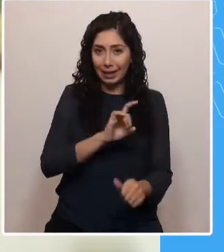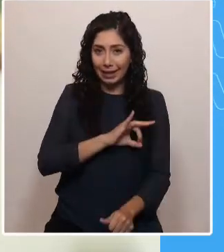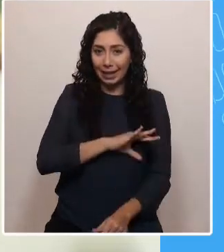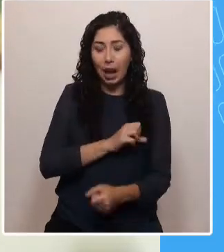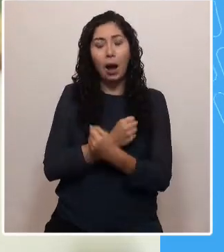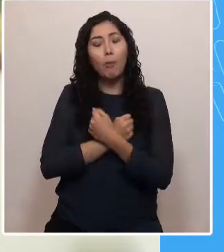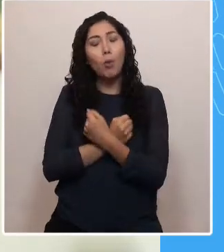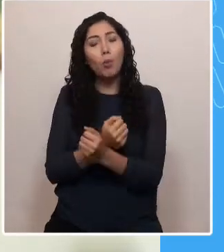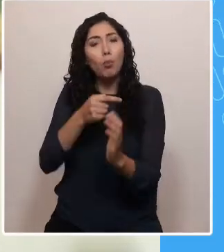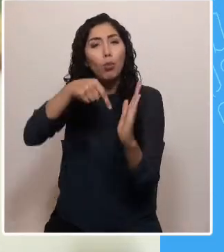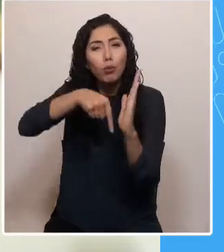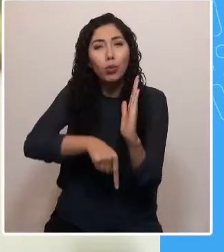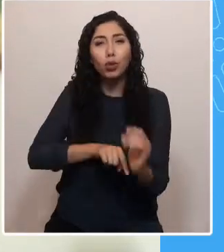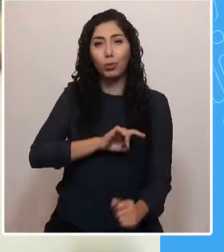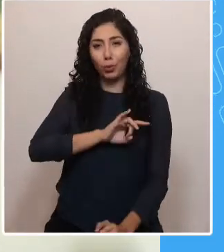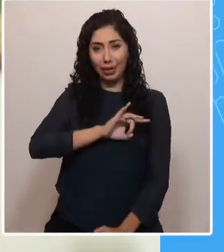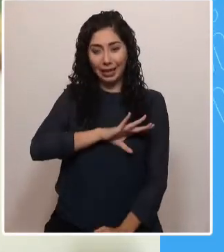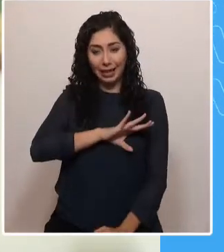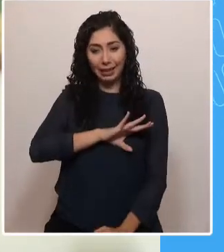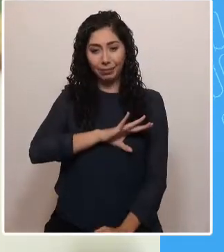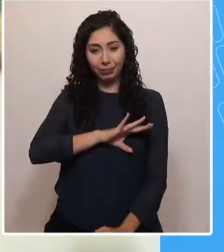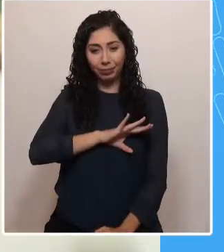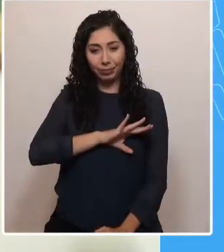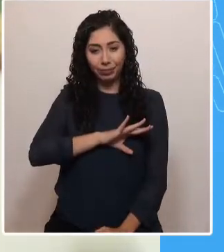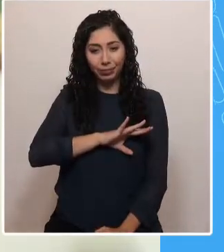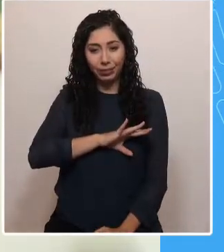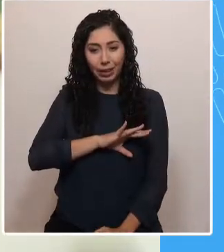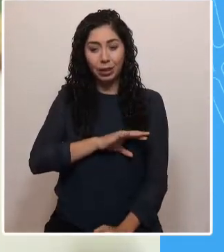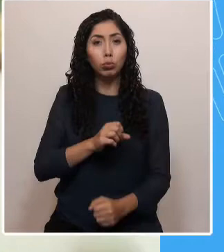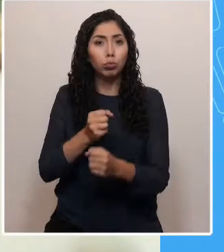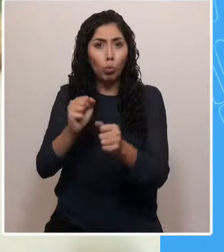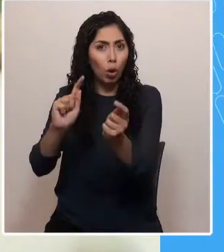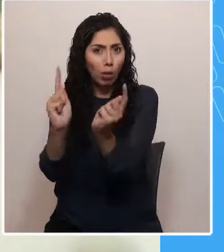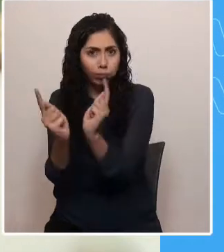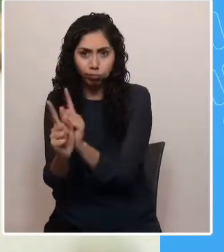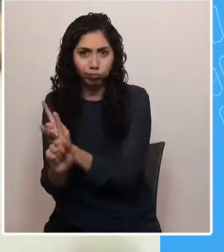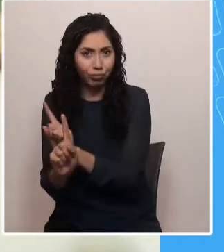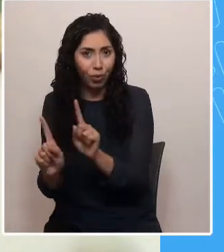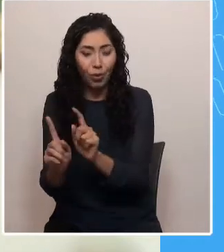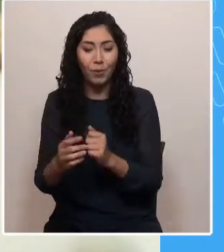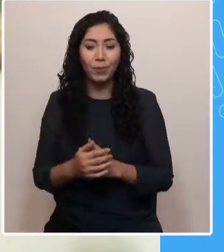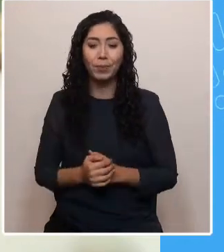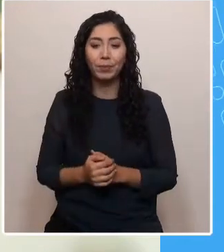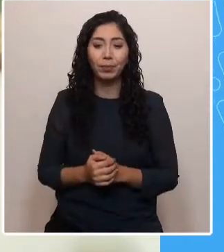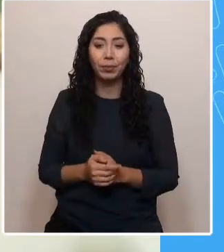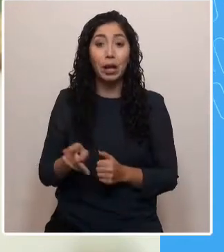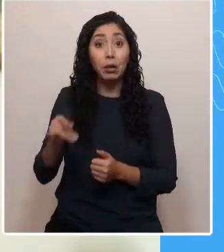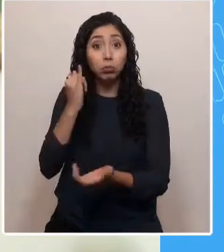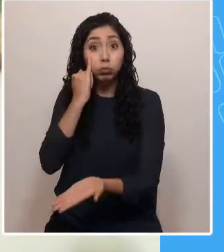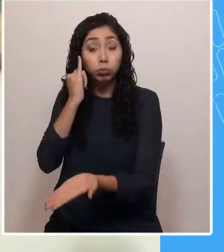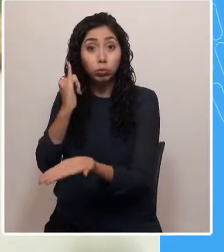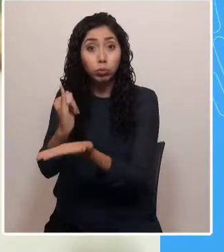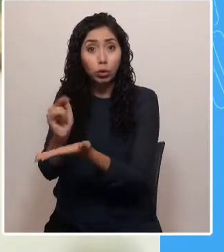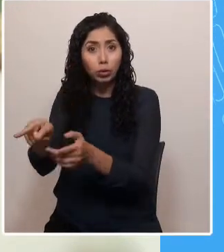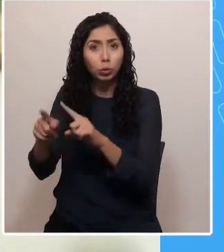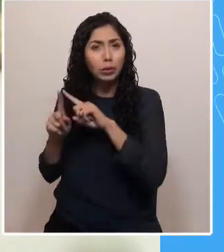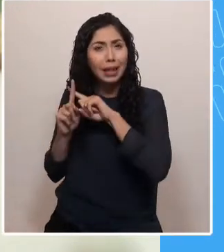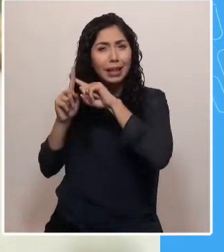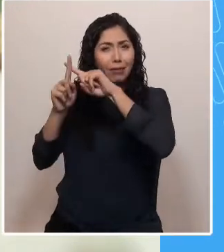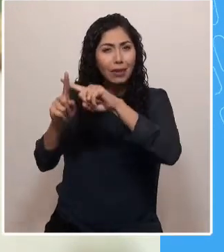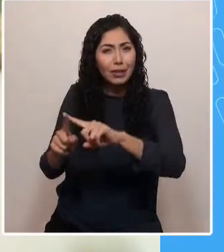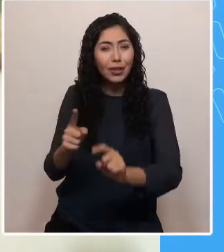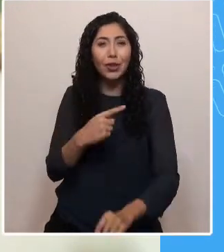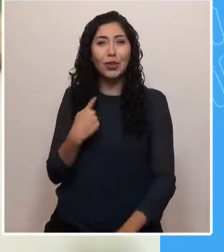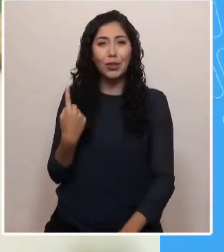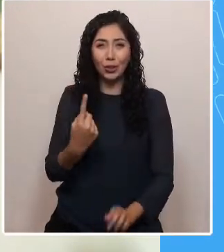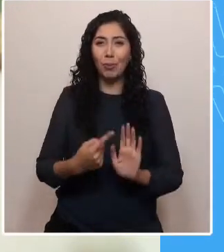por Chile, que ningún injusto trato podrá morigerar. Como reza el himno institucional, del sacrificio somos emblema